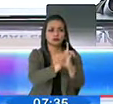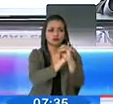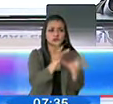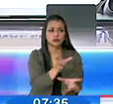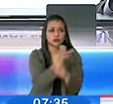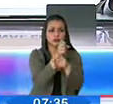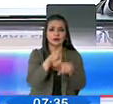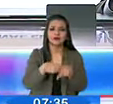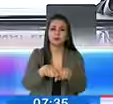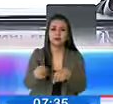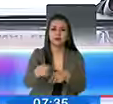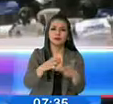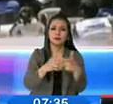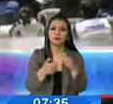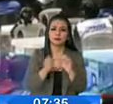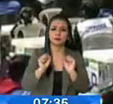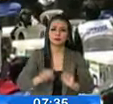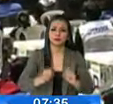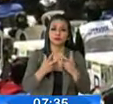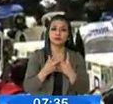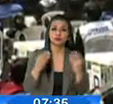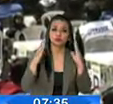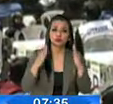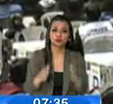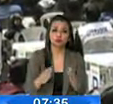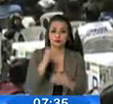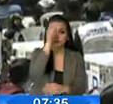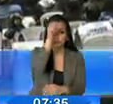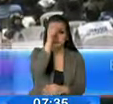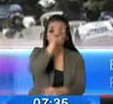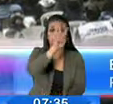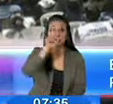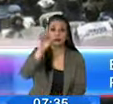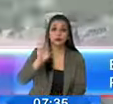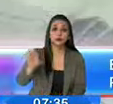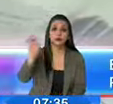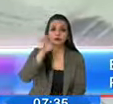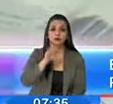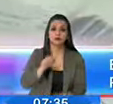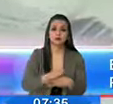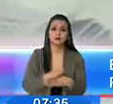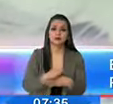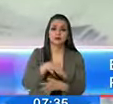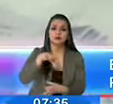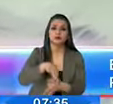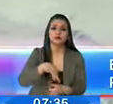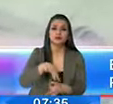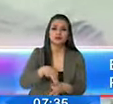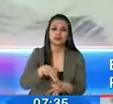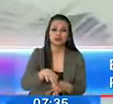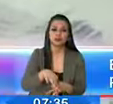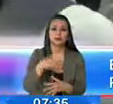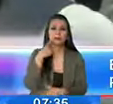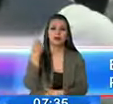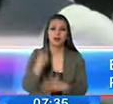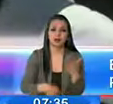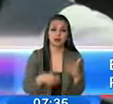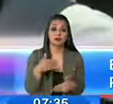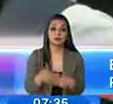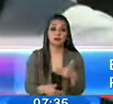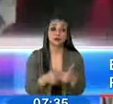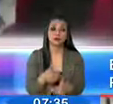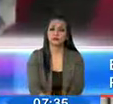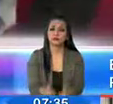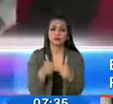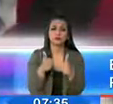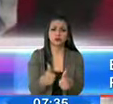tipo de incidente que se presente. Se prevé que este domingo 21 de enero haya un simulacro de votación con el objetivo de garantizar el funcionamiento